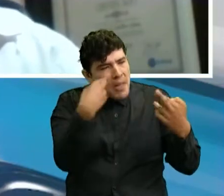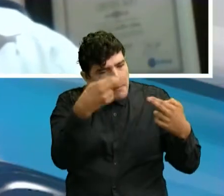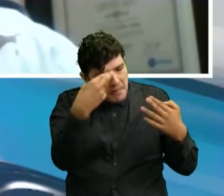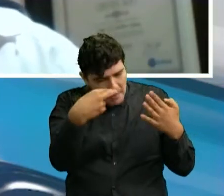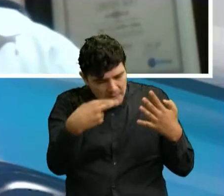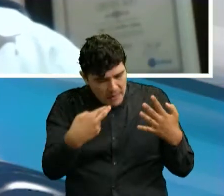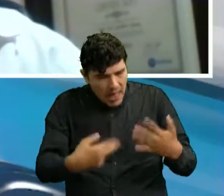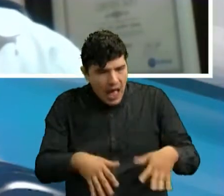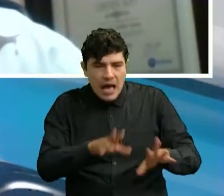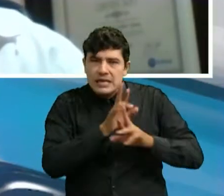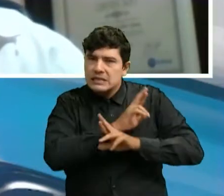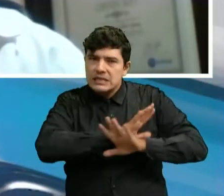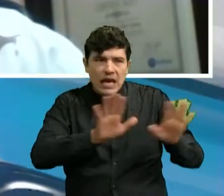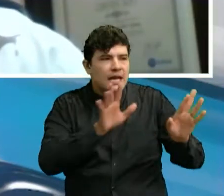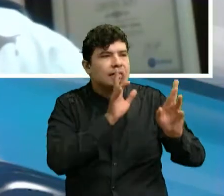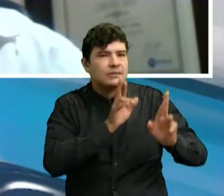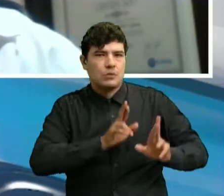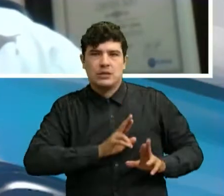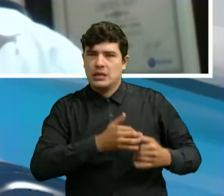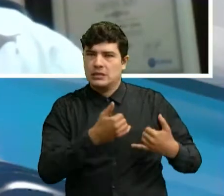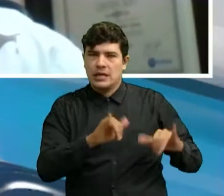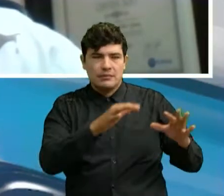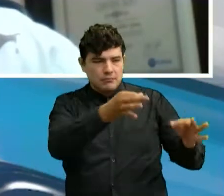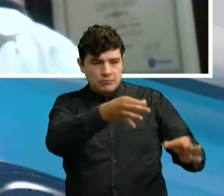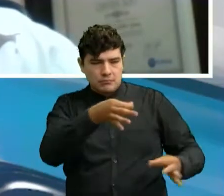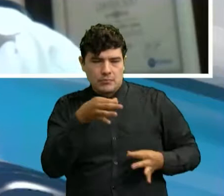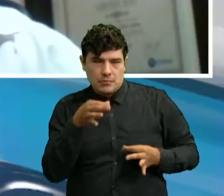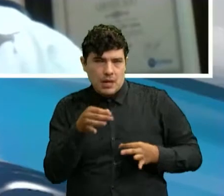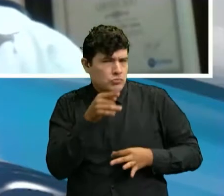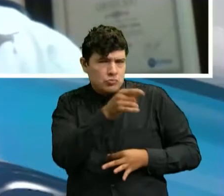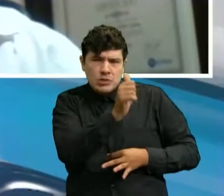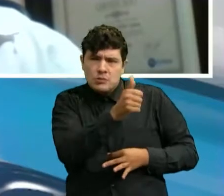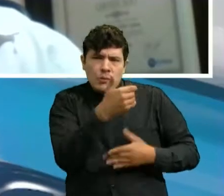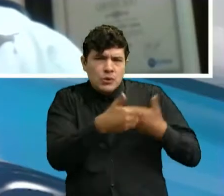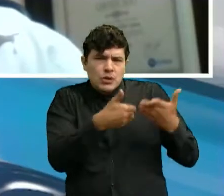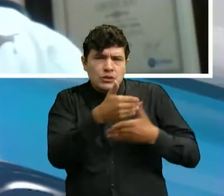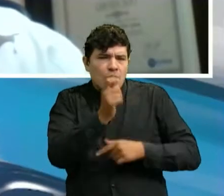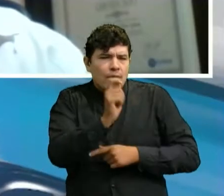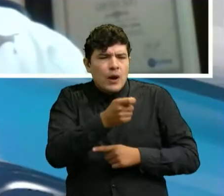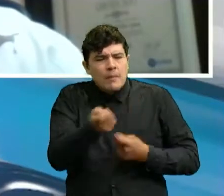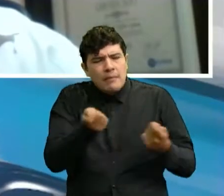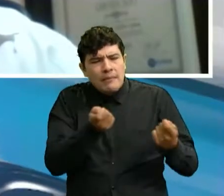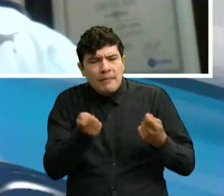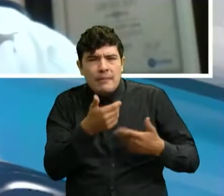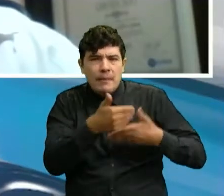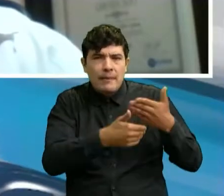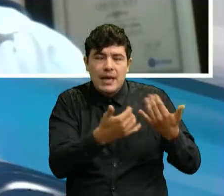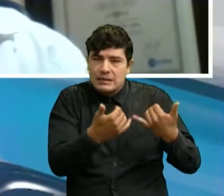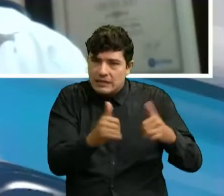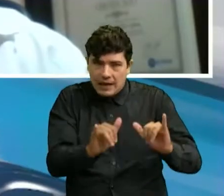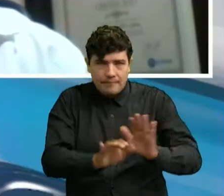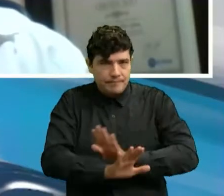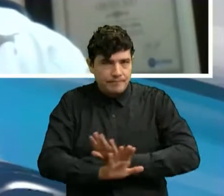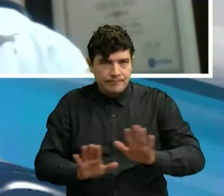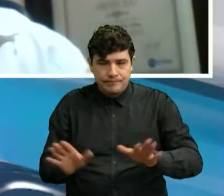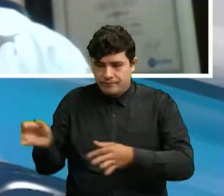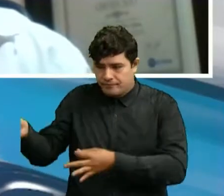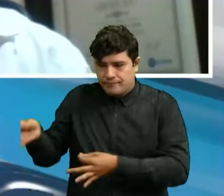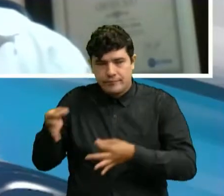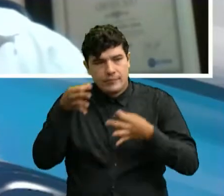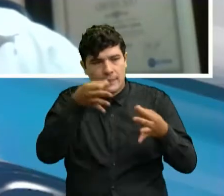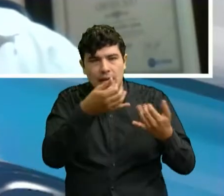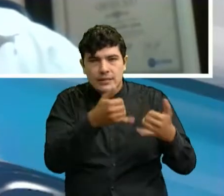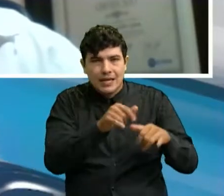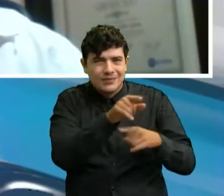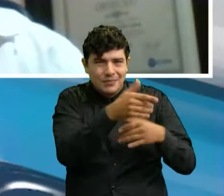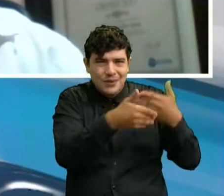respectivamente, pues eso tiene un abogado donde se está llevando todo este proceso. Ya se llevó pues por el fondo